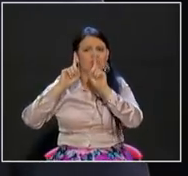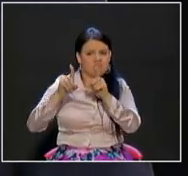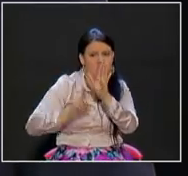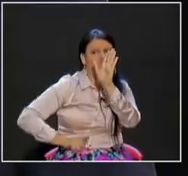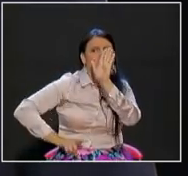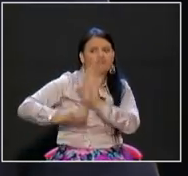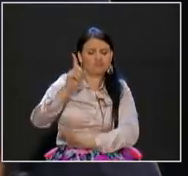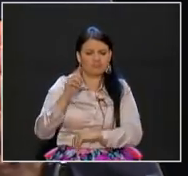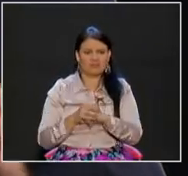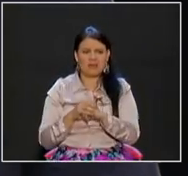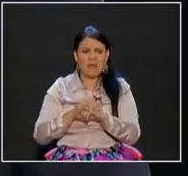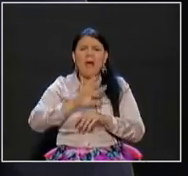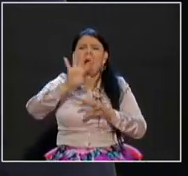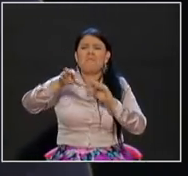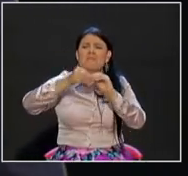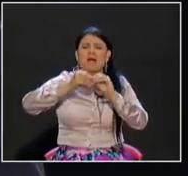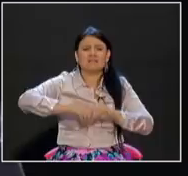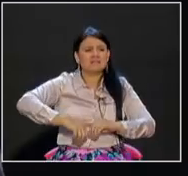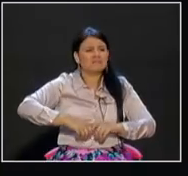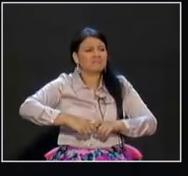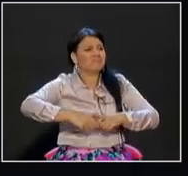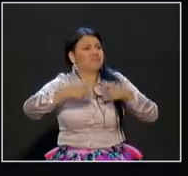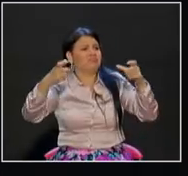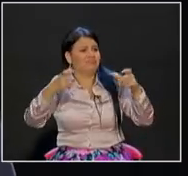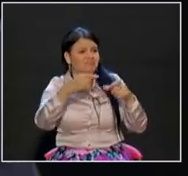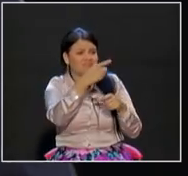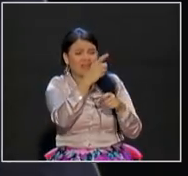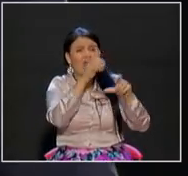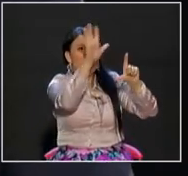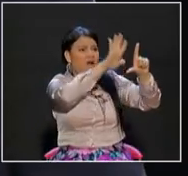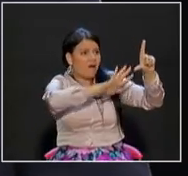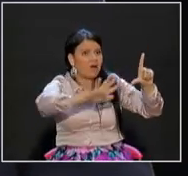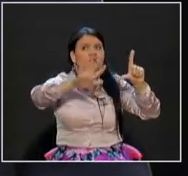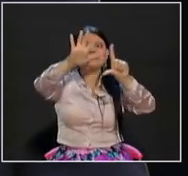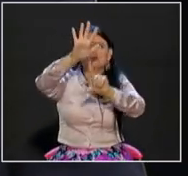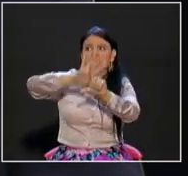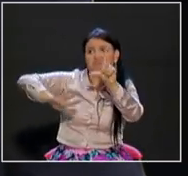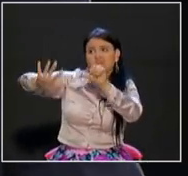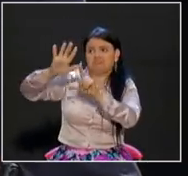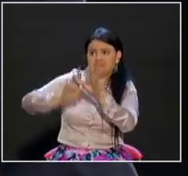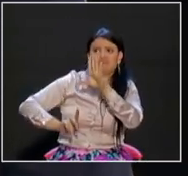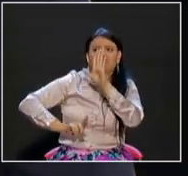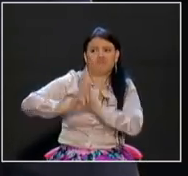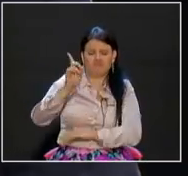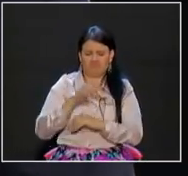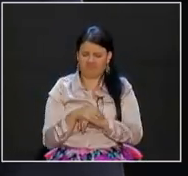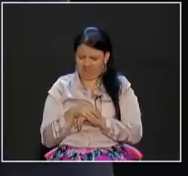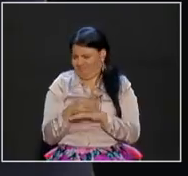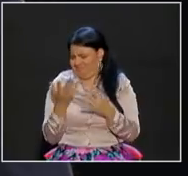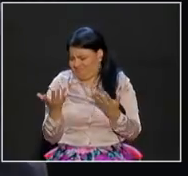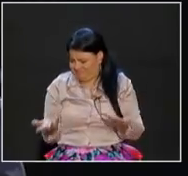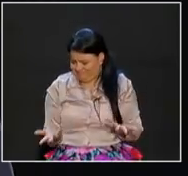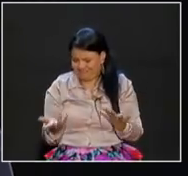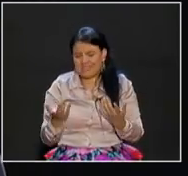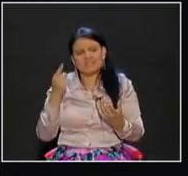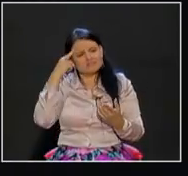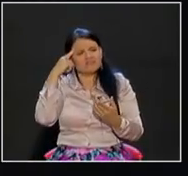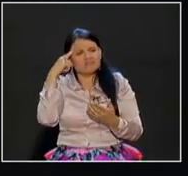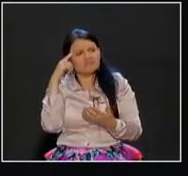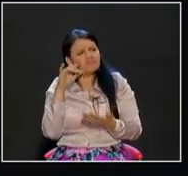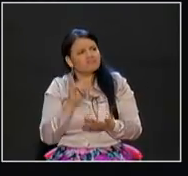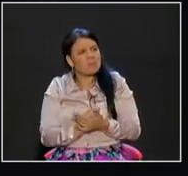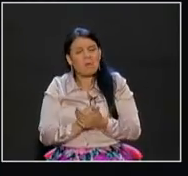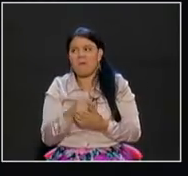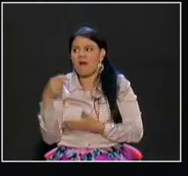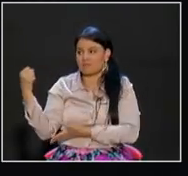audiovisuales que hoy sin duda alguna son una nueva tendencia del desarrollo cultural del departamento creo que se han hecho inversiones correctas